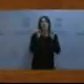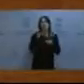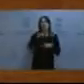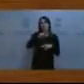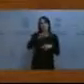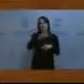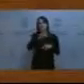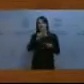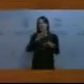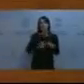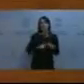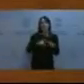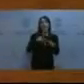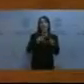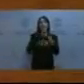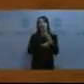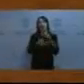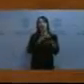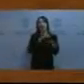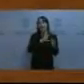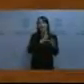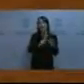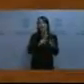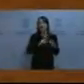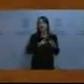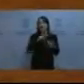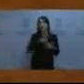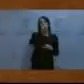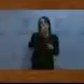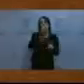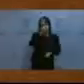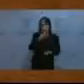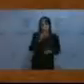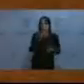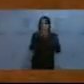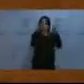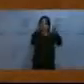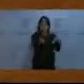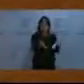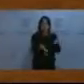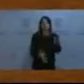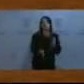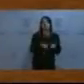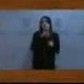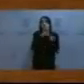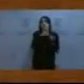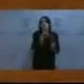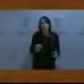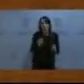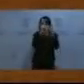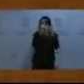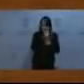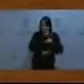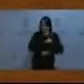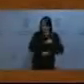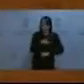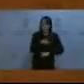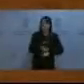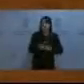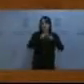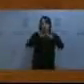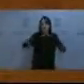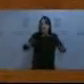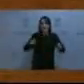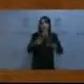del cable, como el Musel. Sigan ustedes esperando notificación oficial, sigan gestionando empresas públicas como